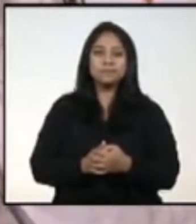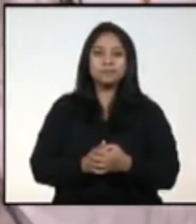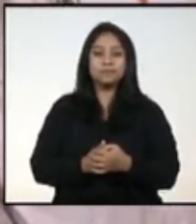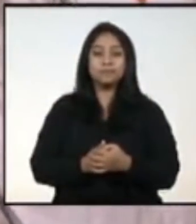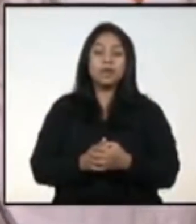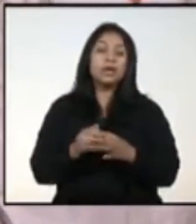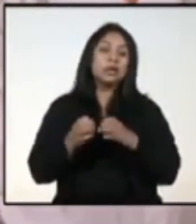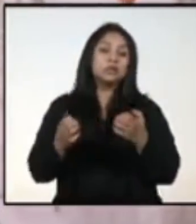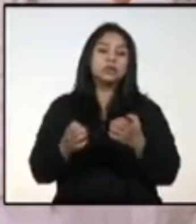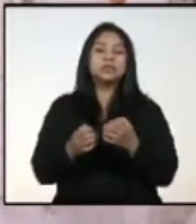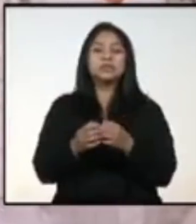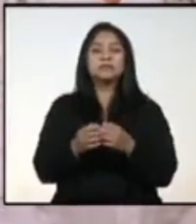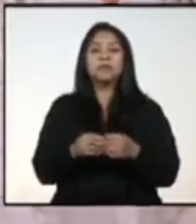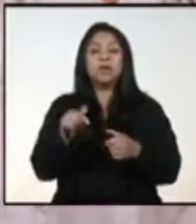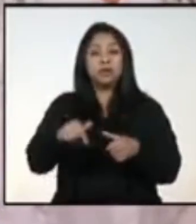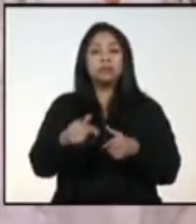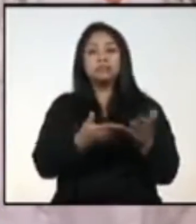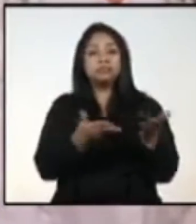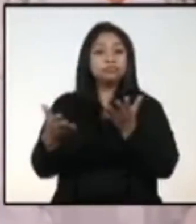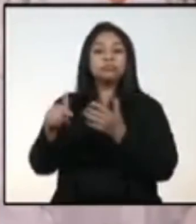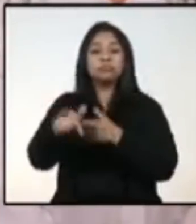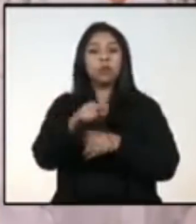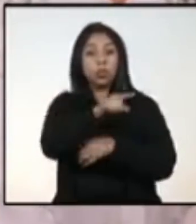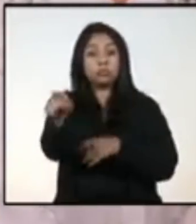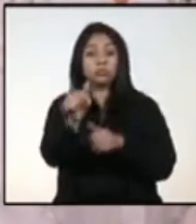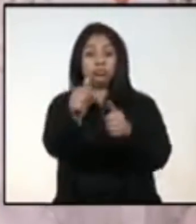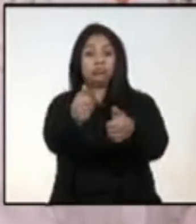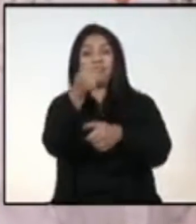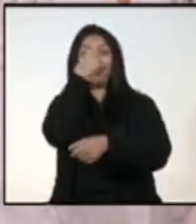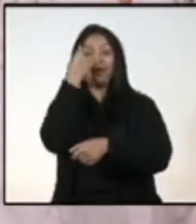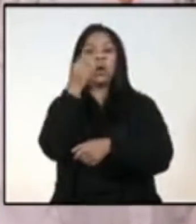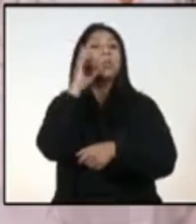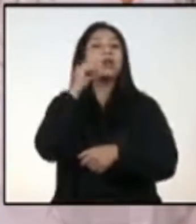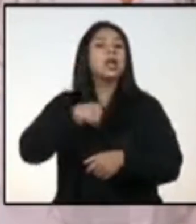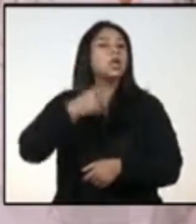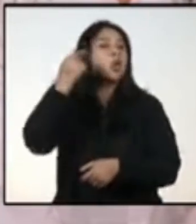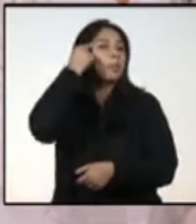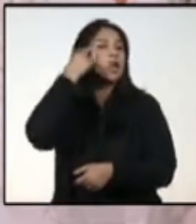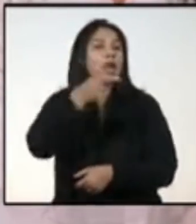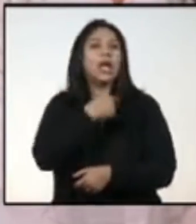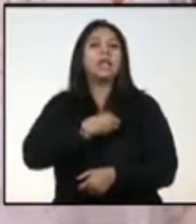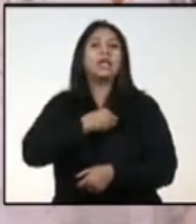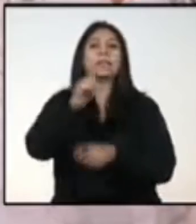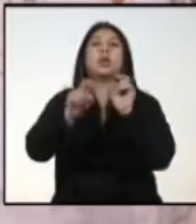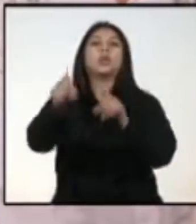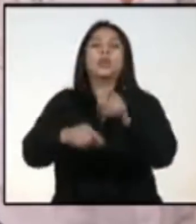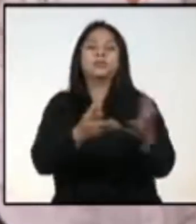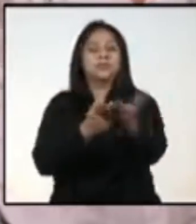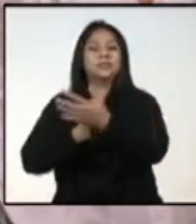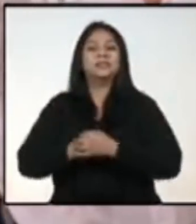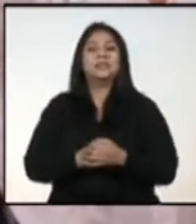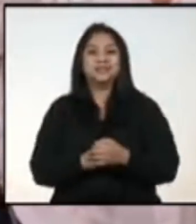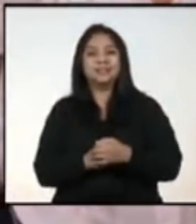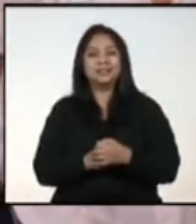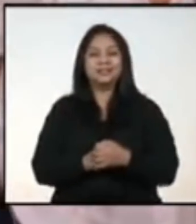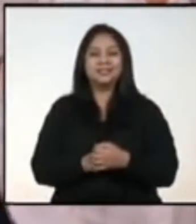Así es que sin más, les dejo a ustedes el chance porque me imagino que les pica la boca por hacer preguntas.